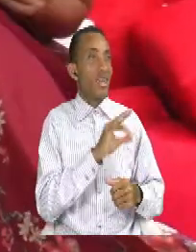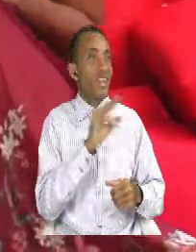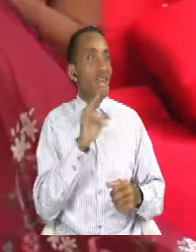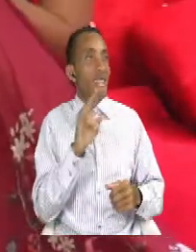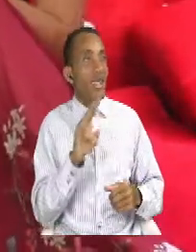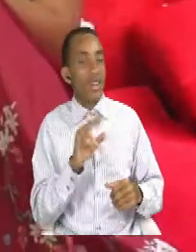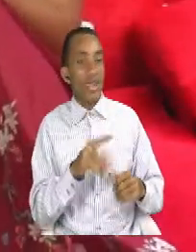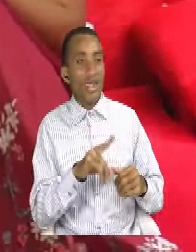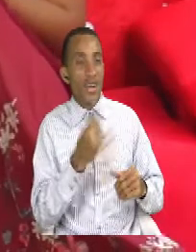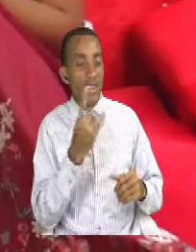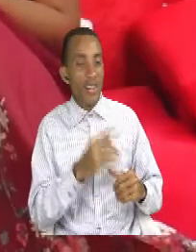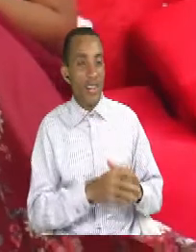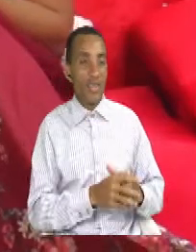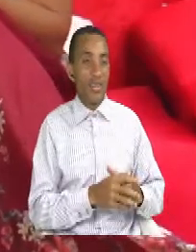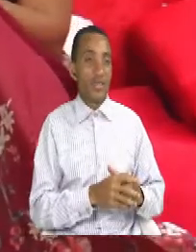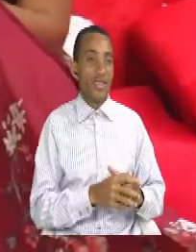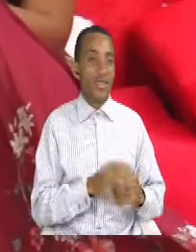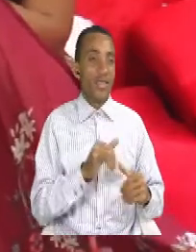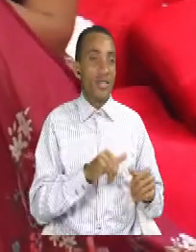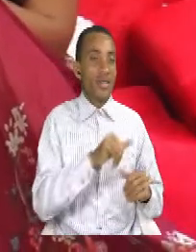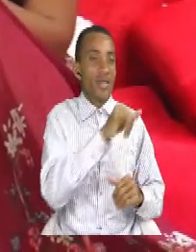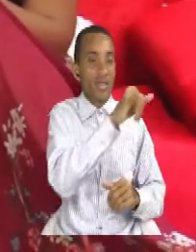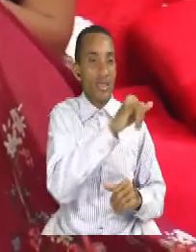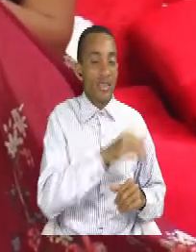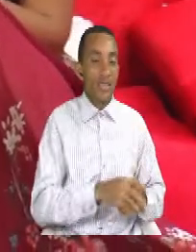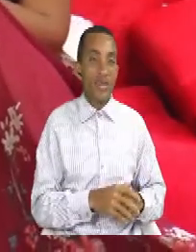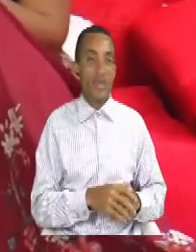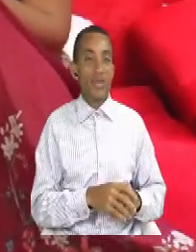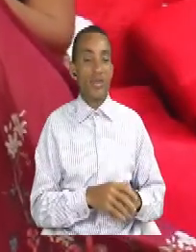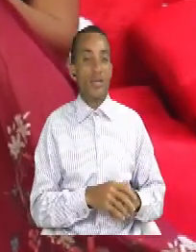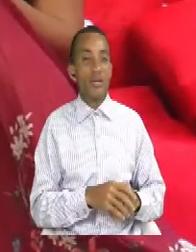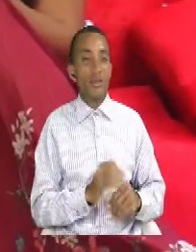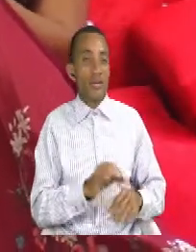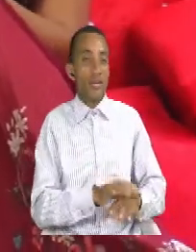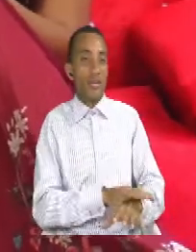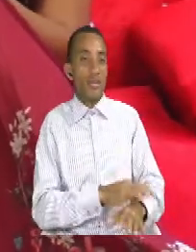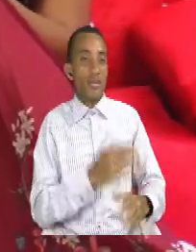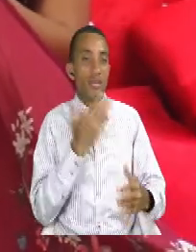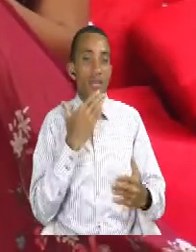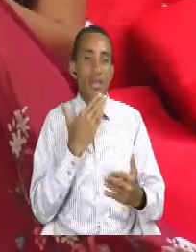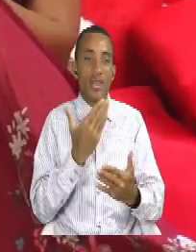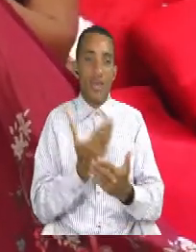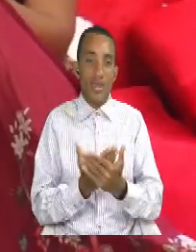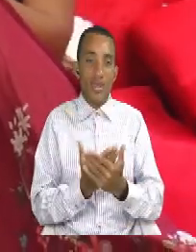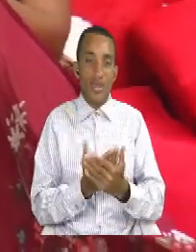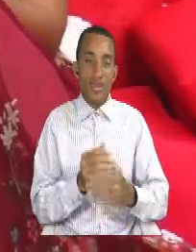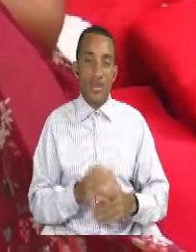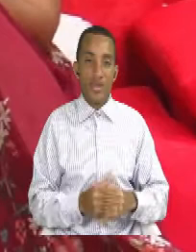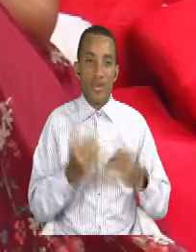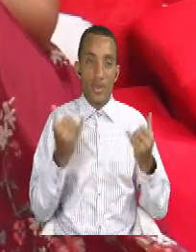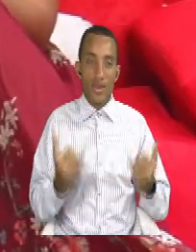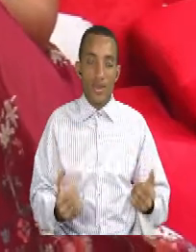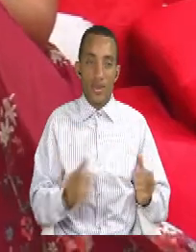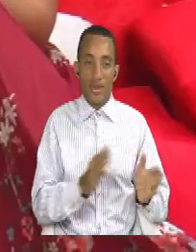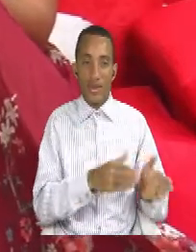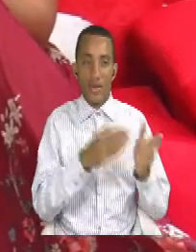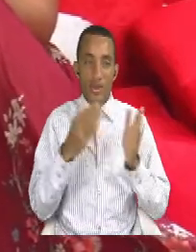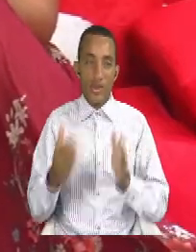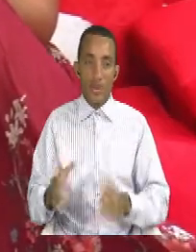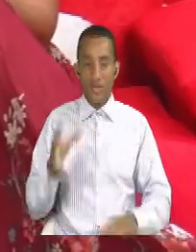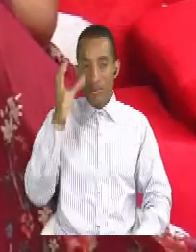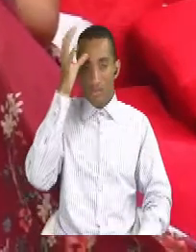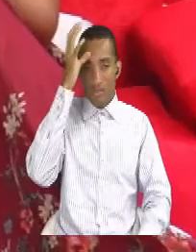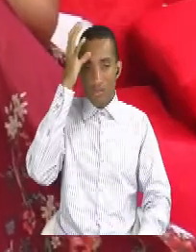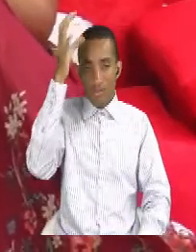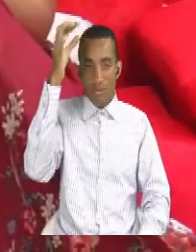Se va el avión. Entonces bueno, es una canción, sí, muy emocionante. Bueno, muchísimas gracias por la interpretación, Mauro. Vamos a nuestra sesión de expertos, vamos a ver qué